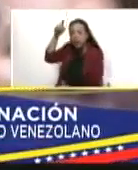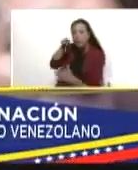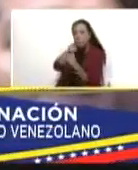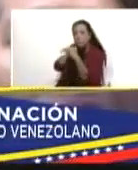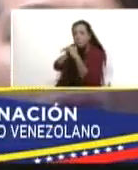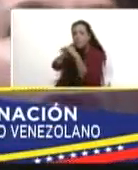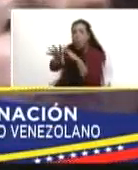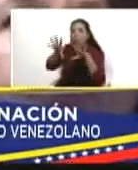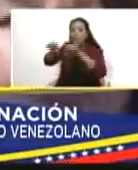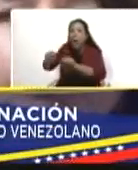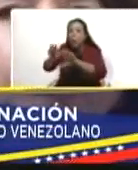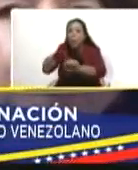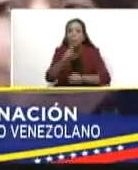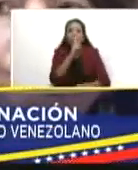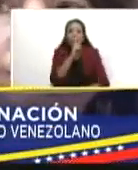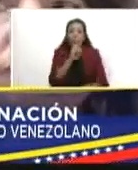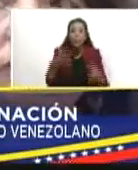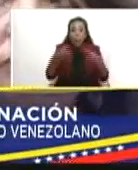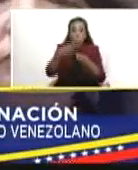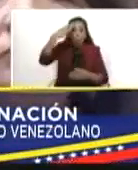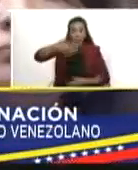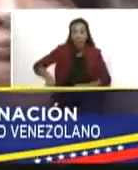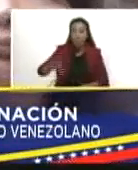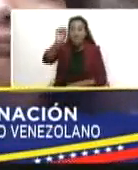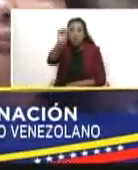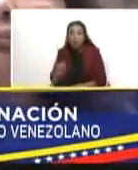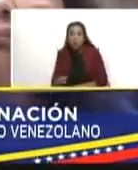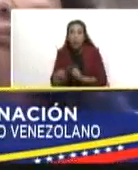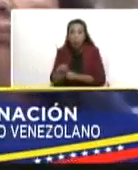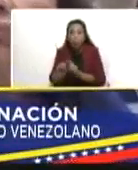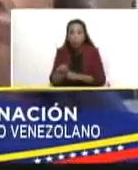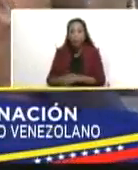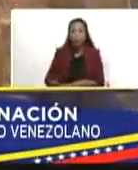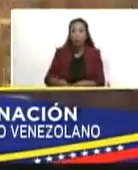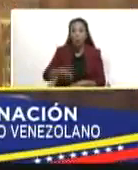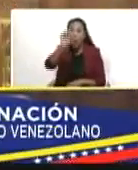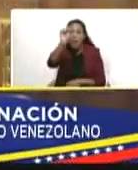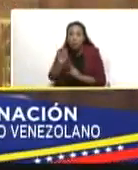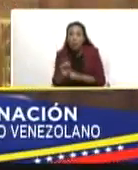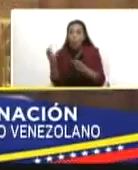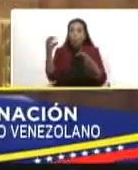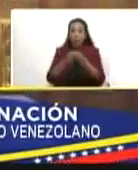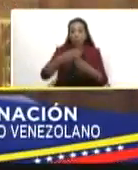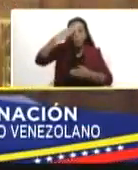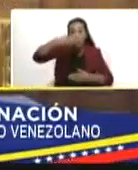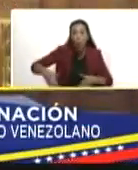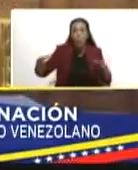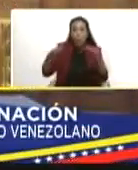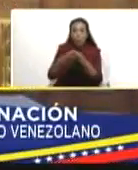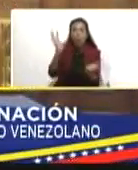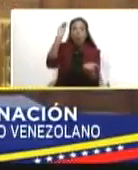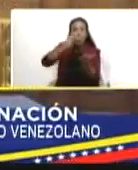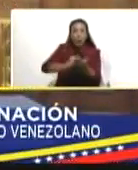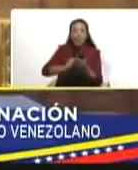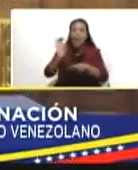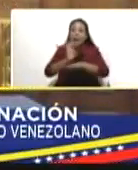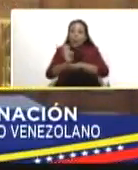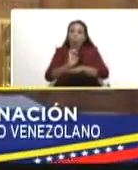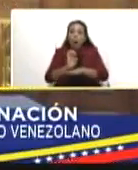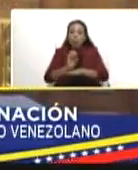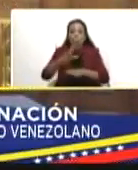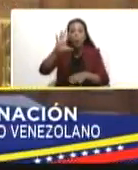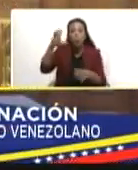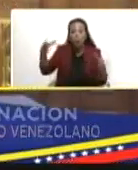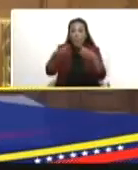a ocupar con el comando Sur los países como pretenden ahora Ecuador volver a poner una base militar en Ecuador con el